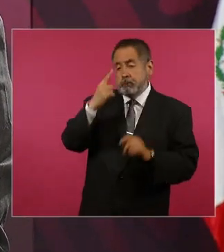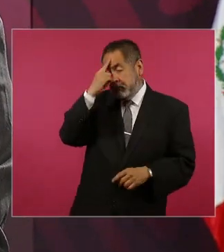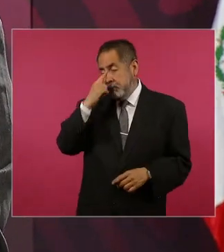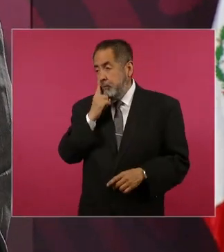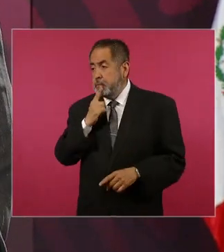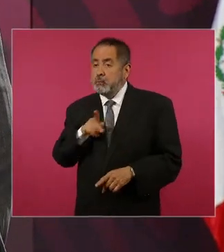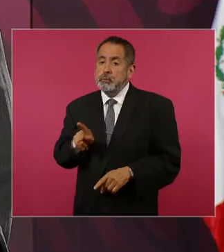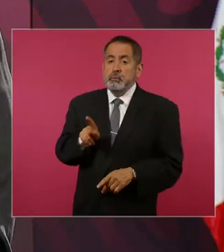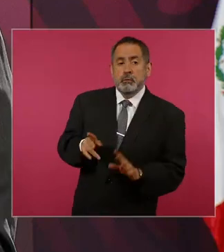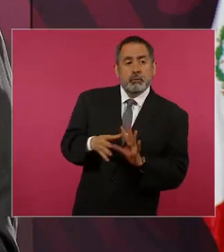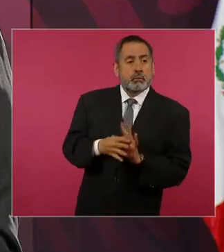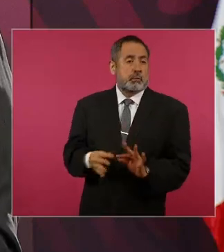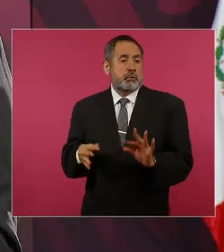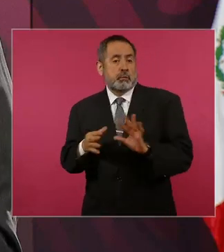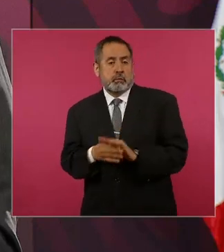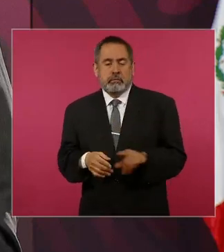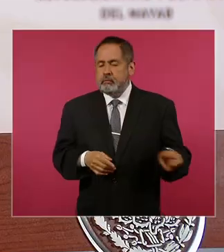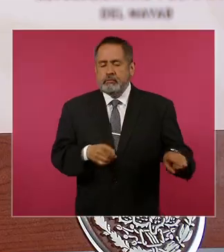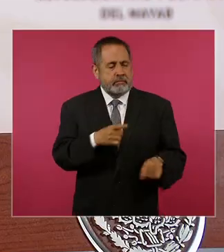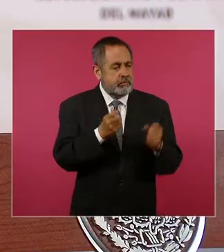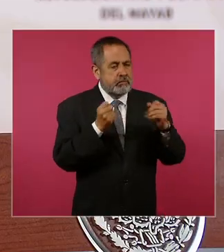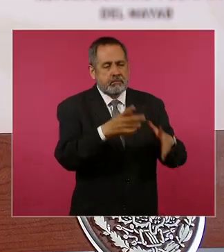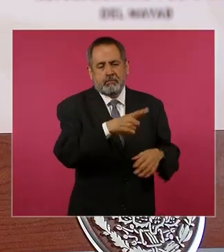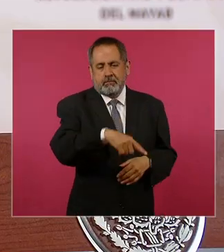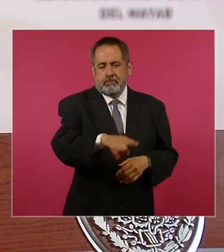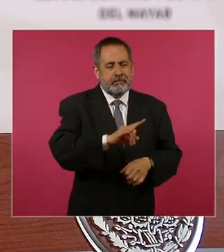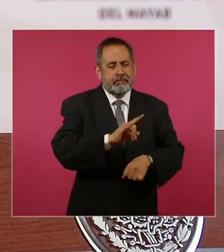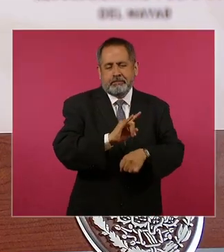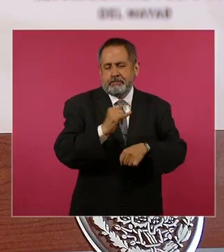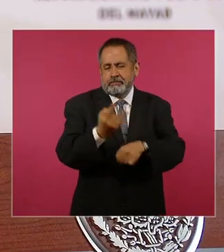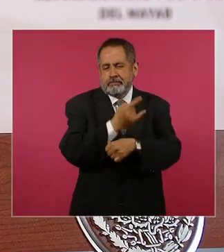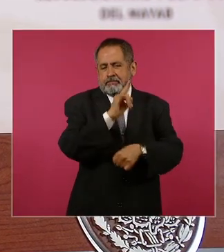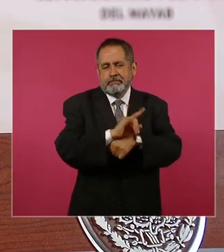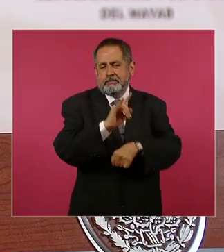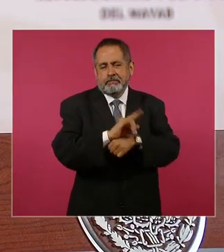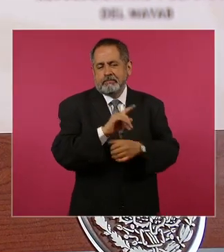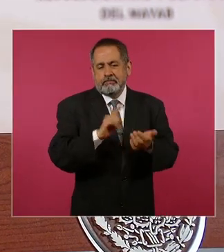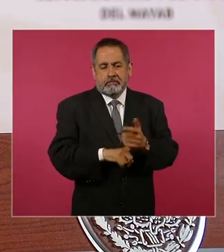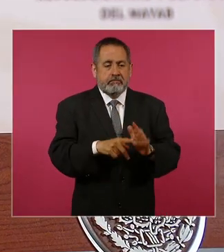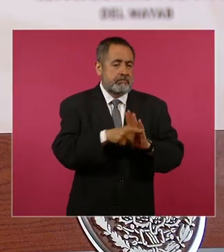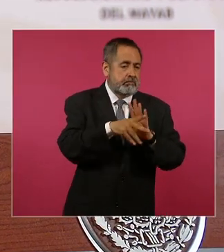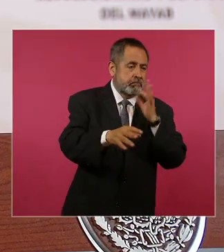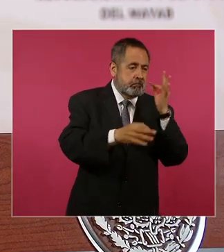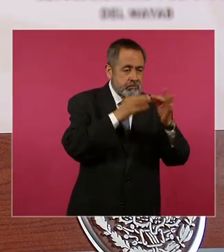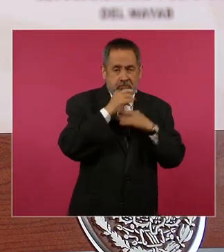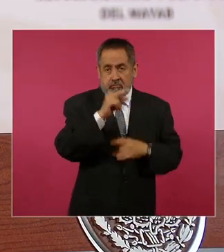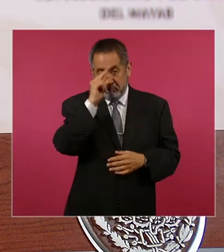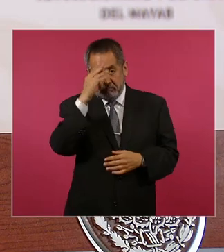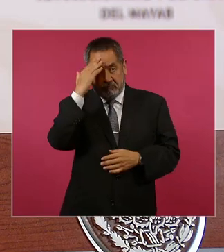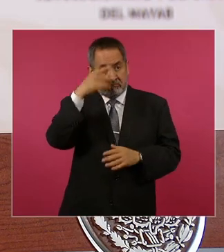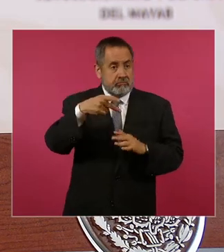en comunicadores, en intelectuales, en periodistas,